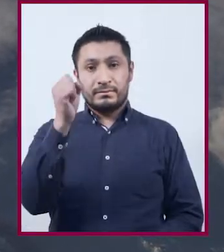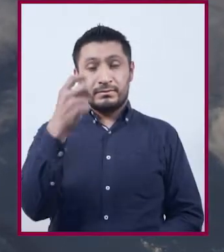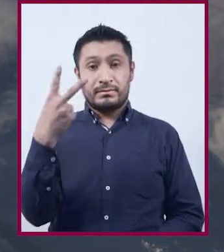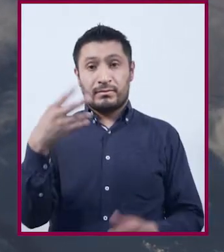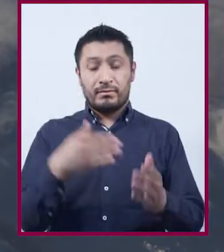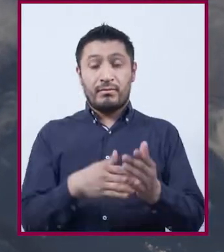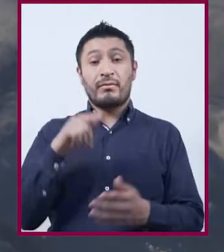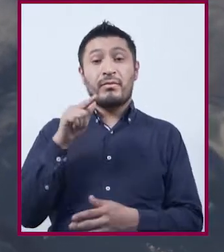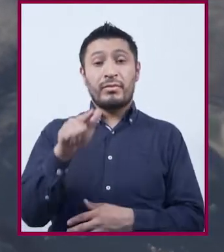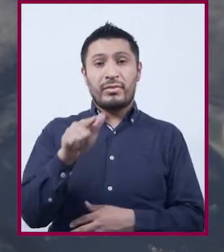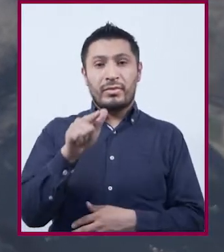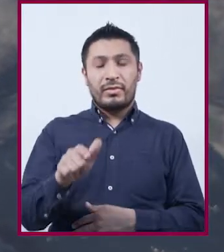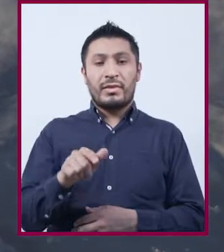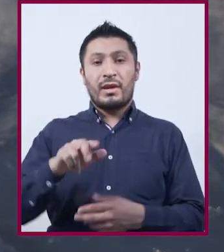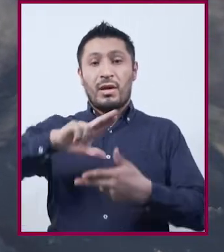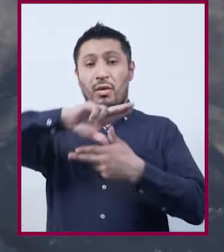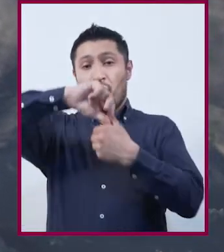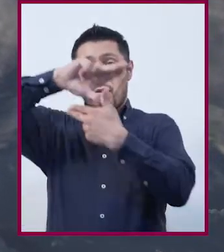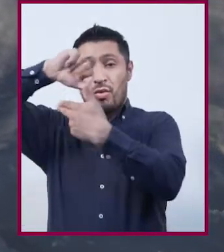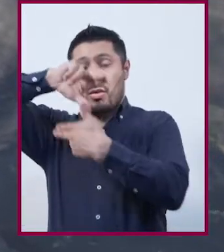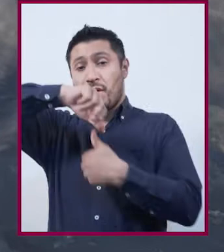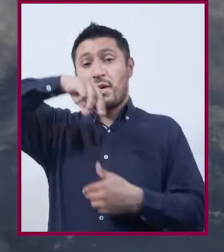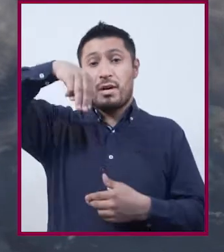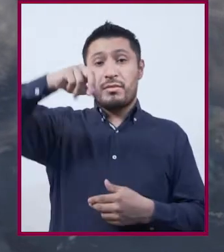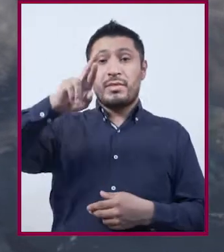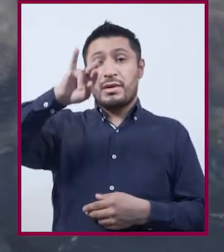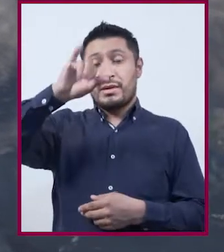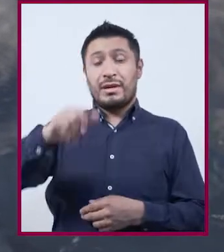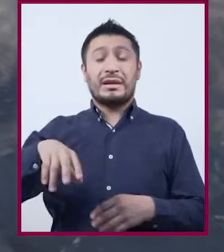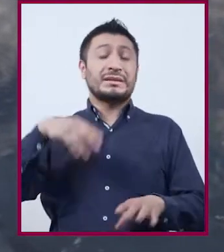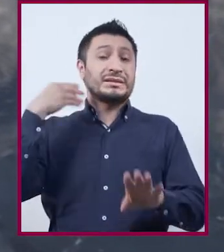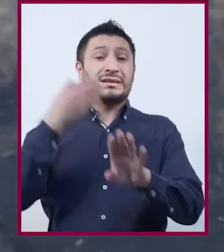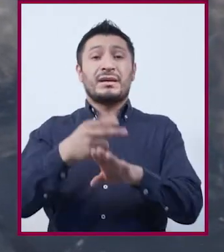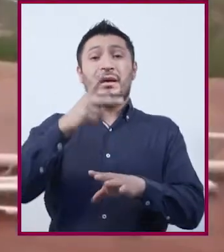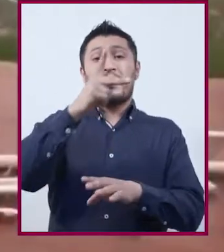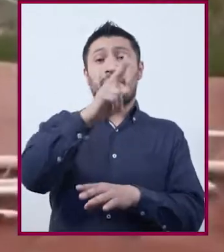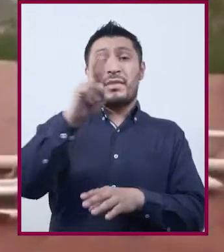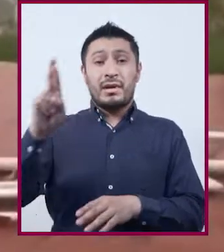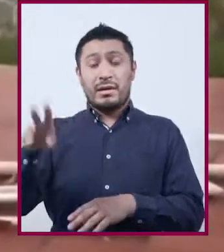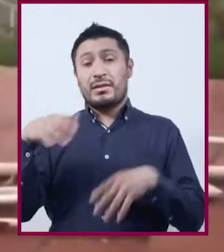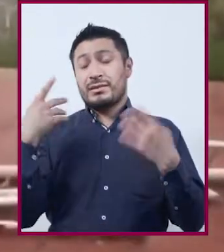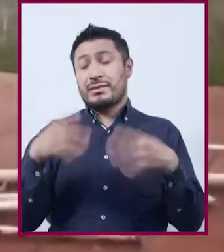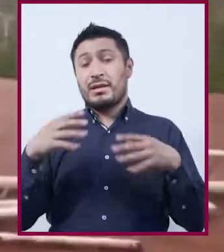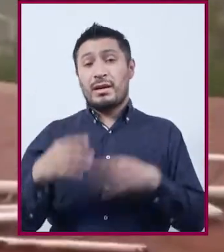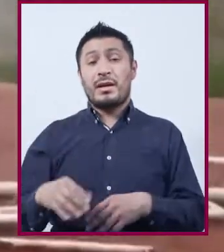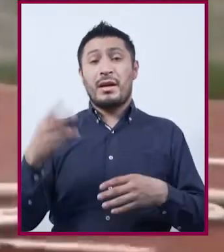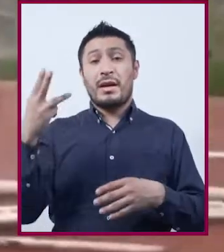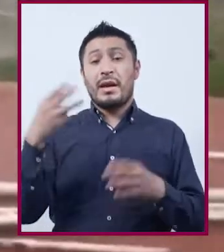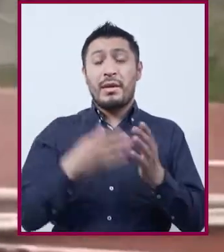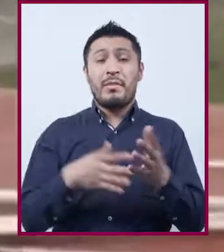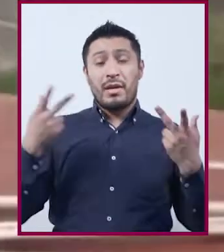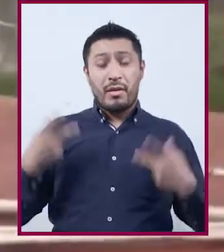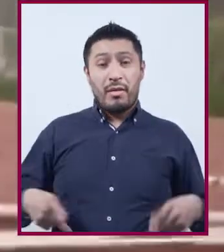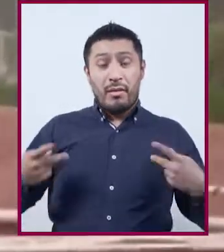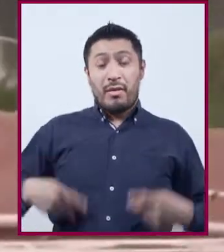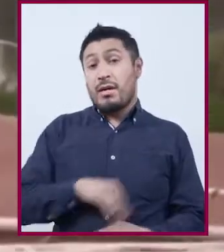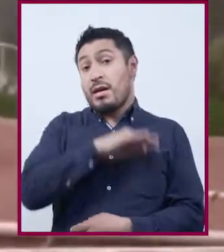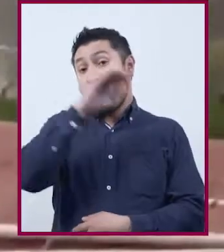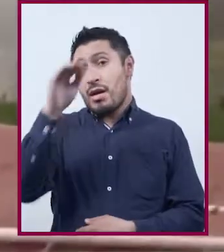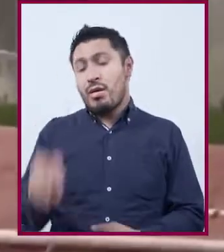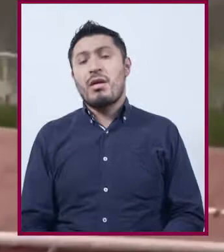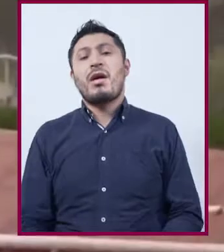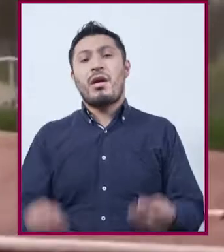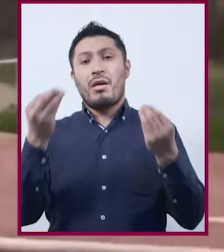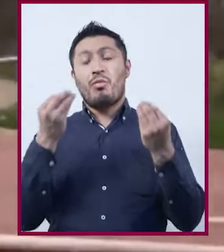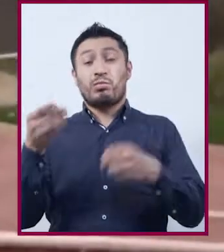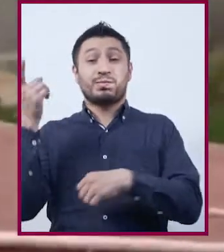En septiembre de 2017, el huracán María arrasó con Puerto Rico, provocando al menos la muerte de 3,000 personas